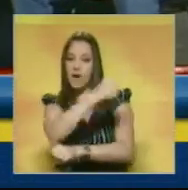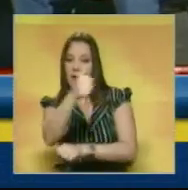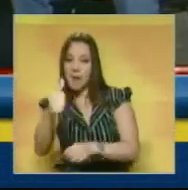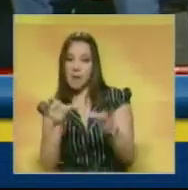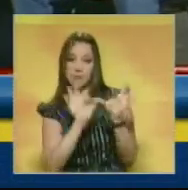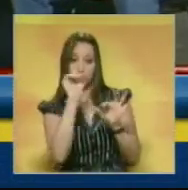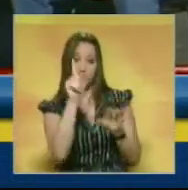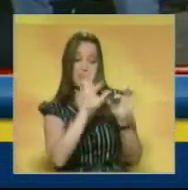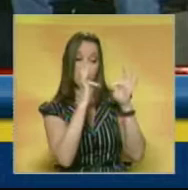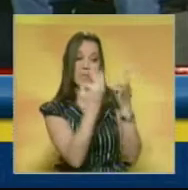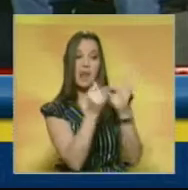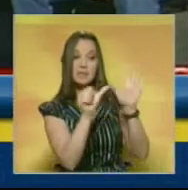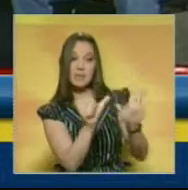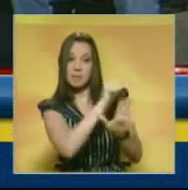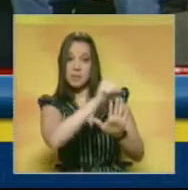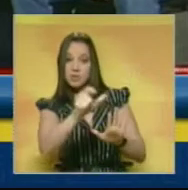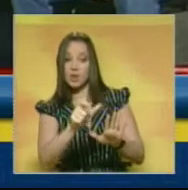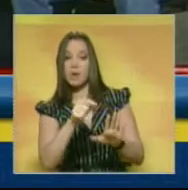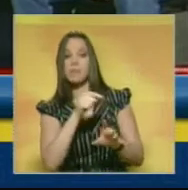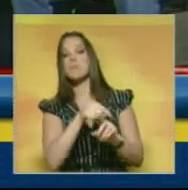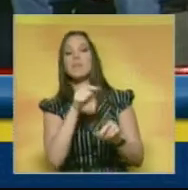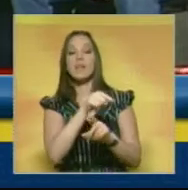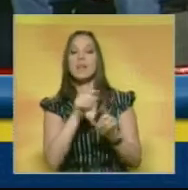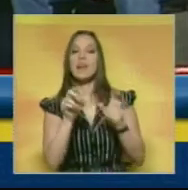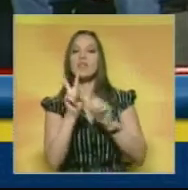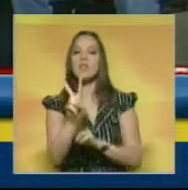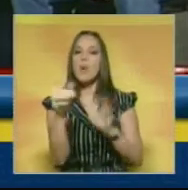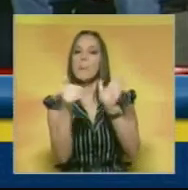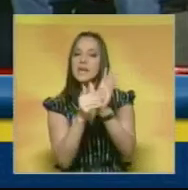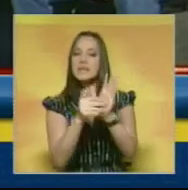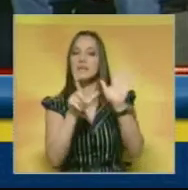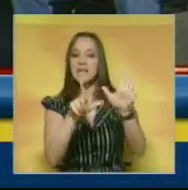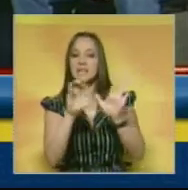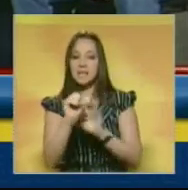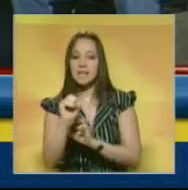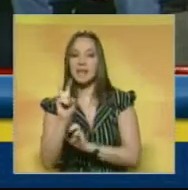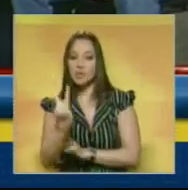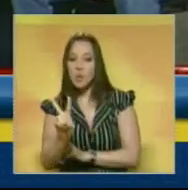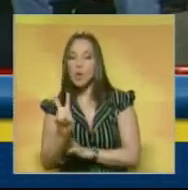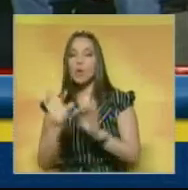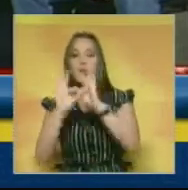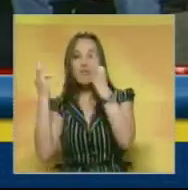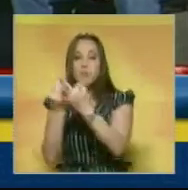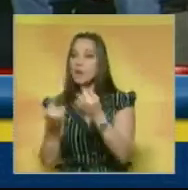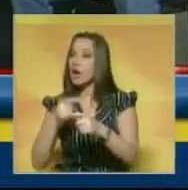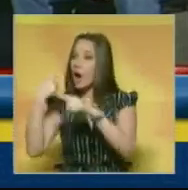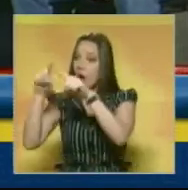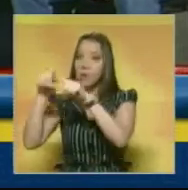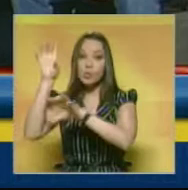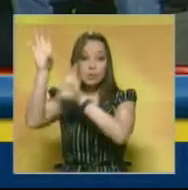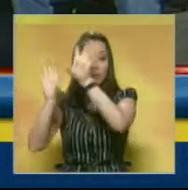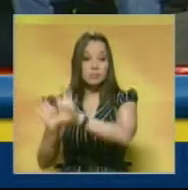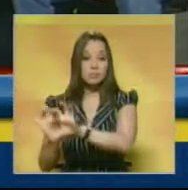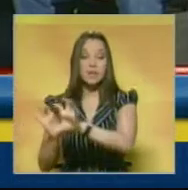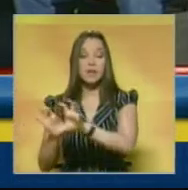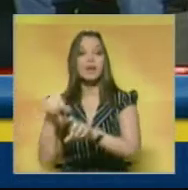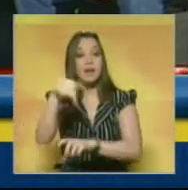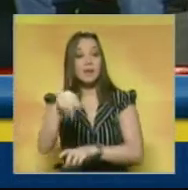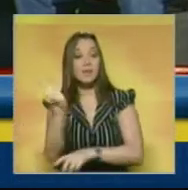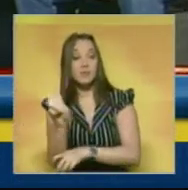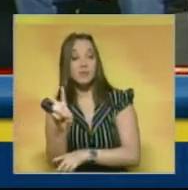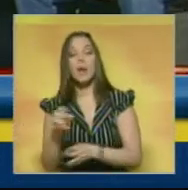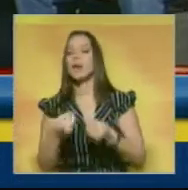familia. De ellas se fueron 2.702 al interior y le hemos entregado ya sus viviendas.